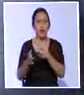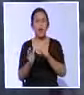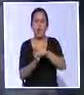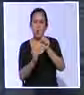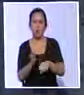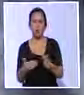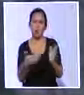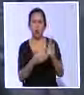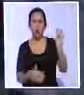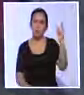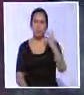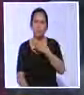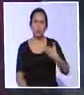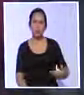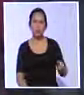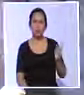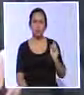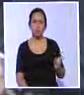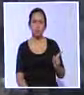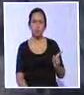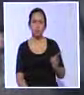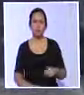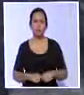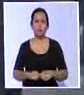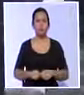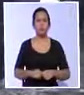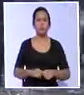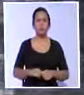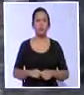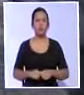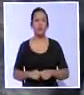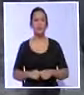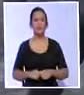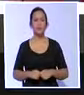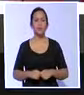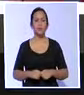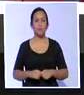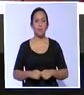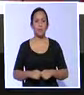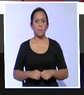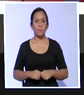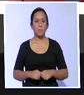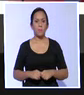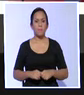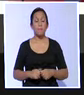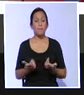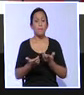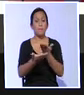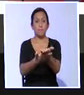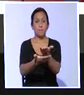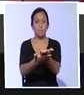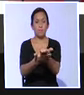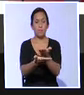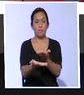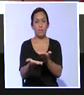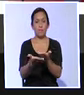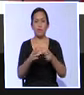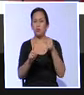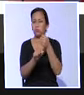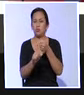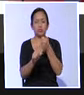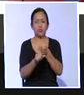vicepresidente de la república jorge glass ricardo bravo teme en la noticia las iniciativas legislativas para combatir